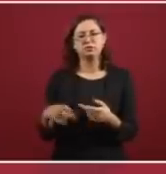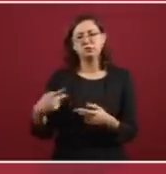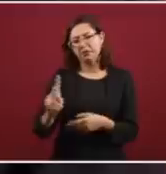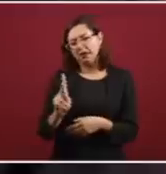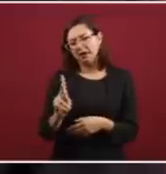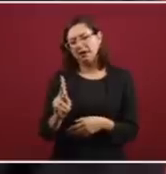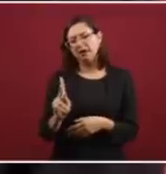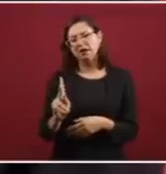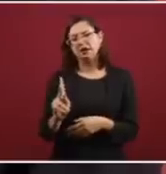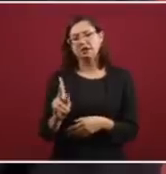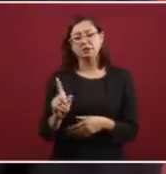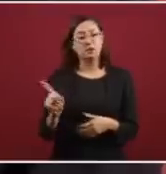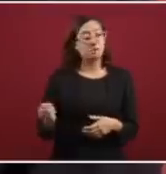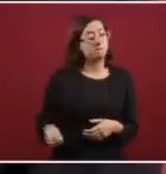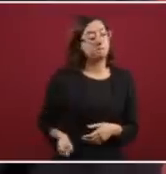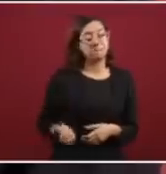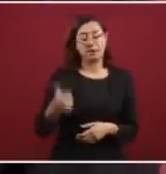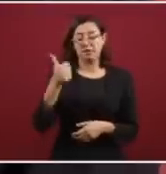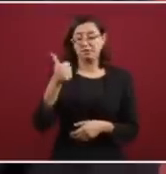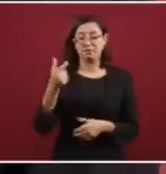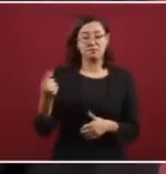Pero el primero